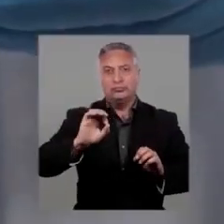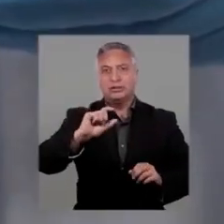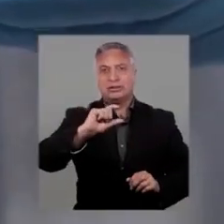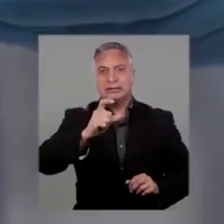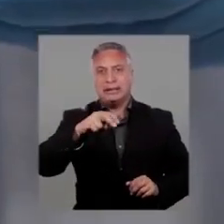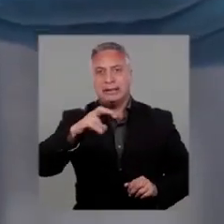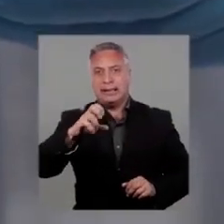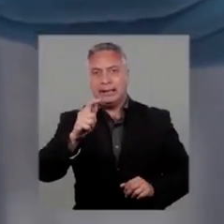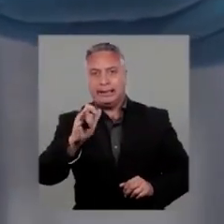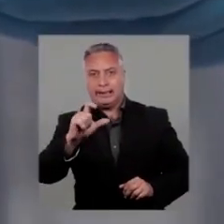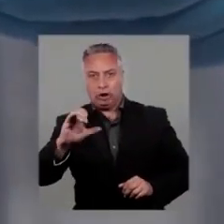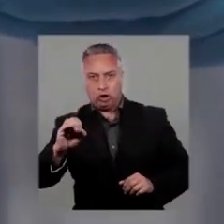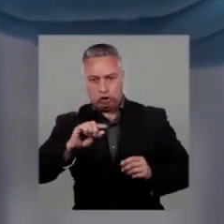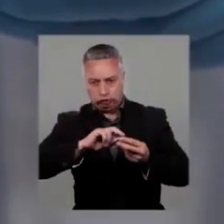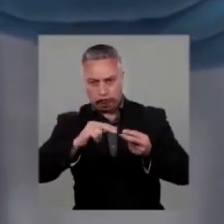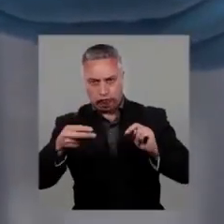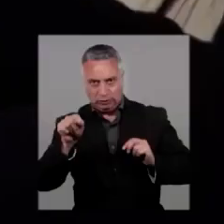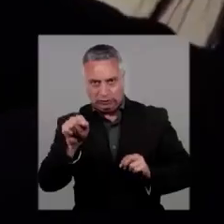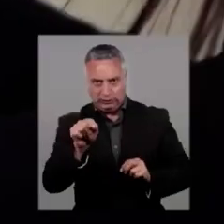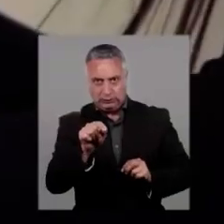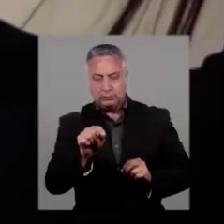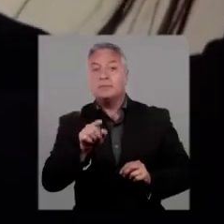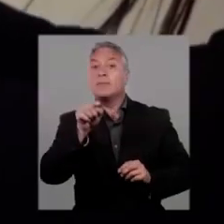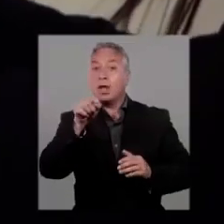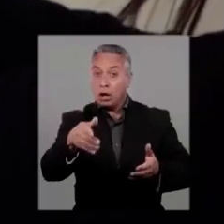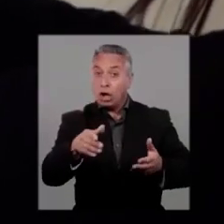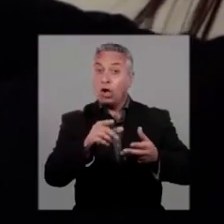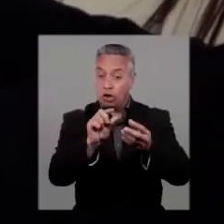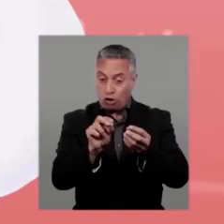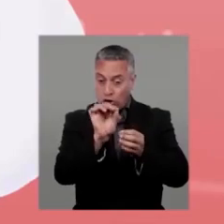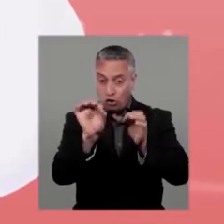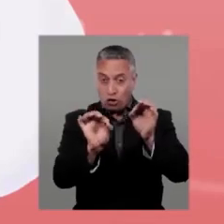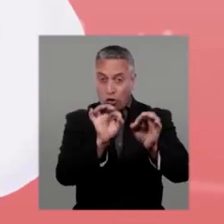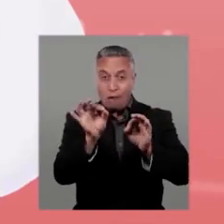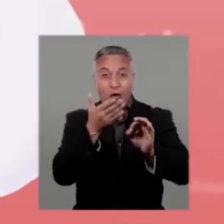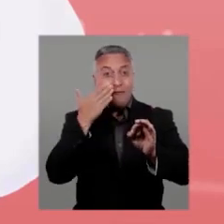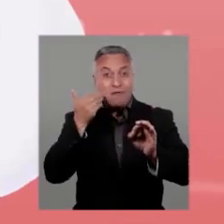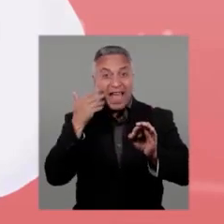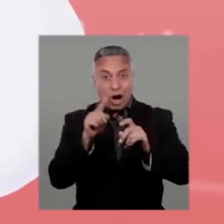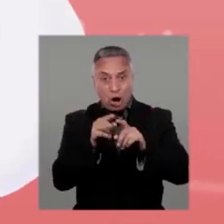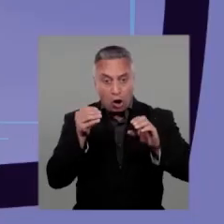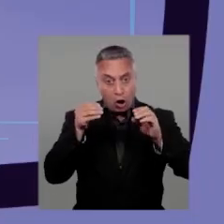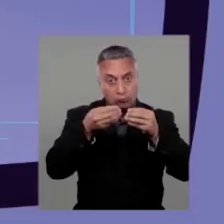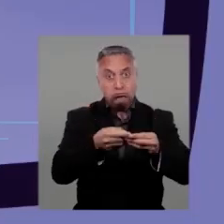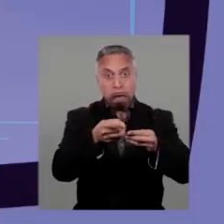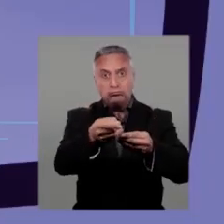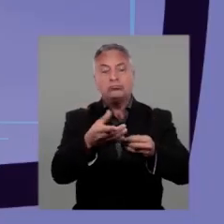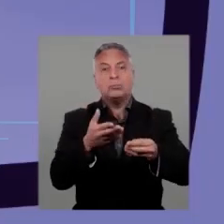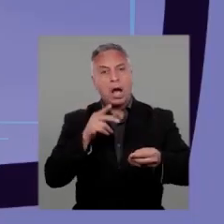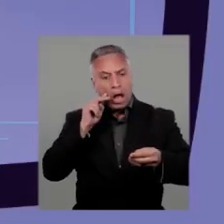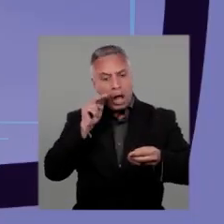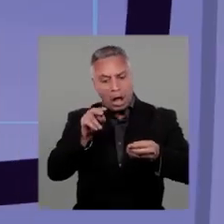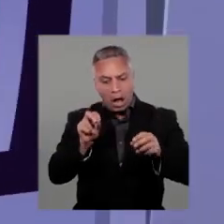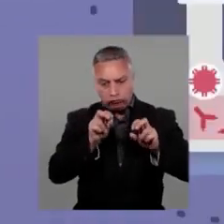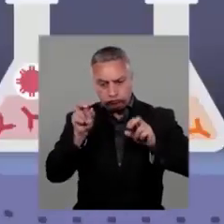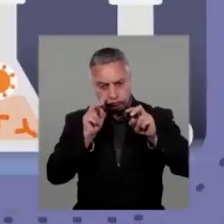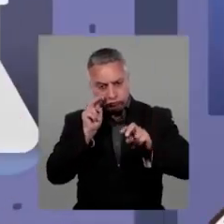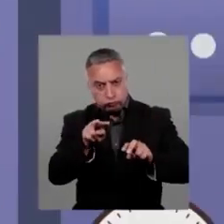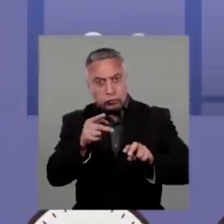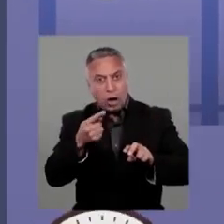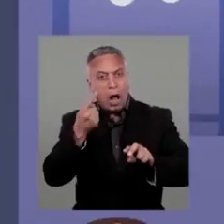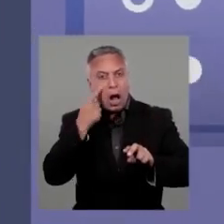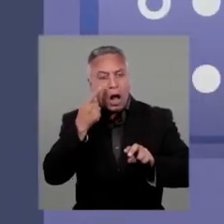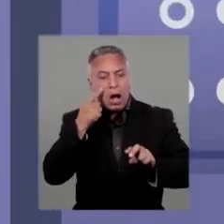Pero todas las vacunas logran lo mismo, presentar el virus a nuestros glóbulos blancos para que preparen los anticuerpos con anticipación sin